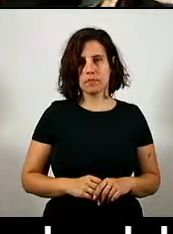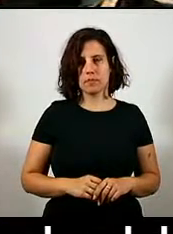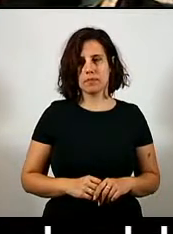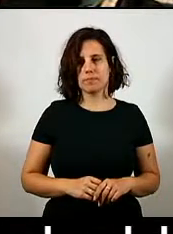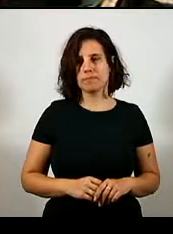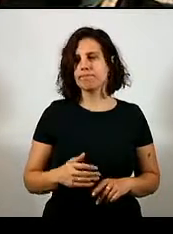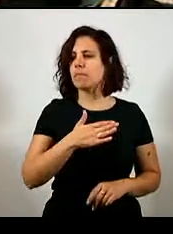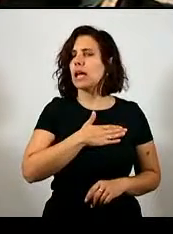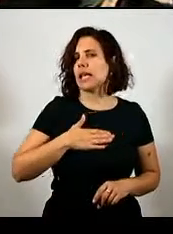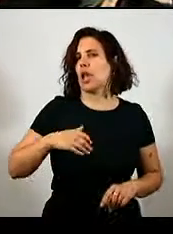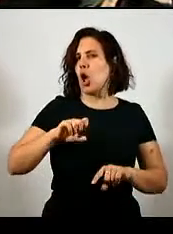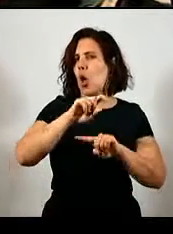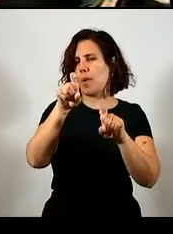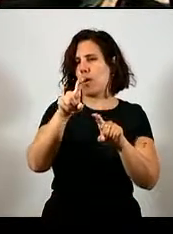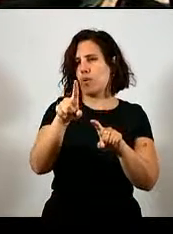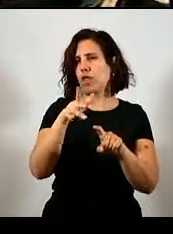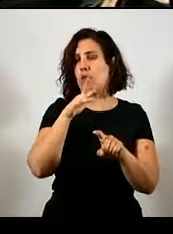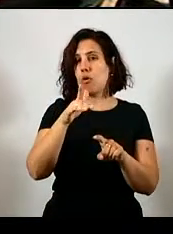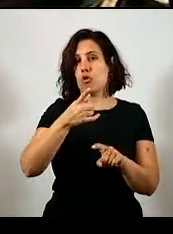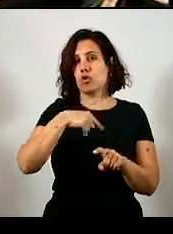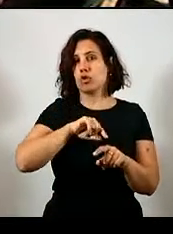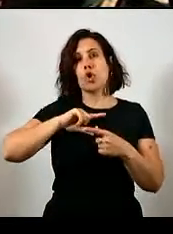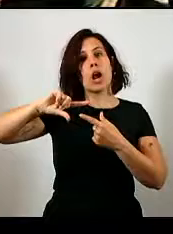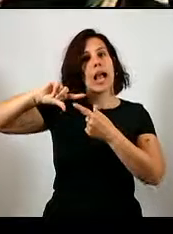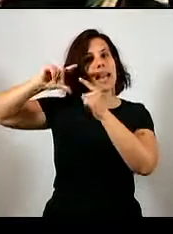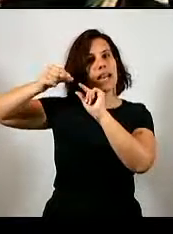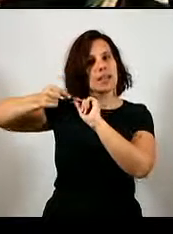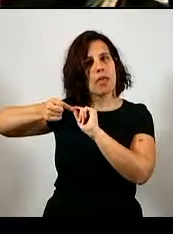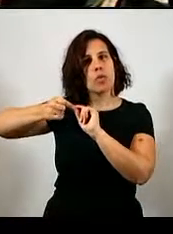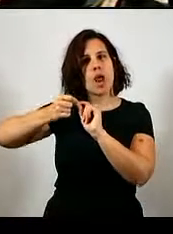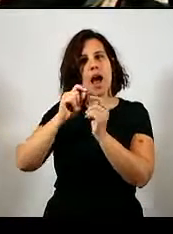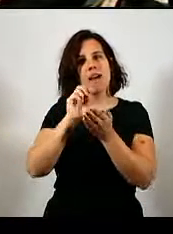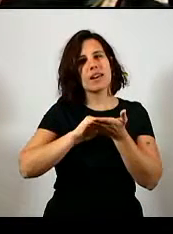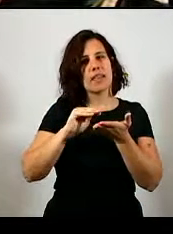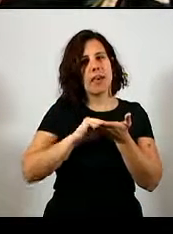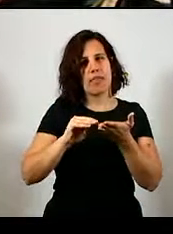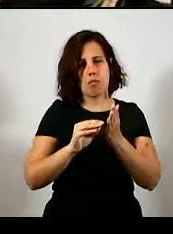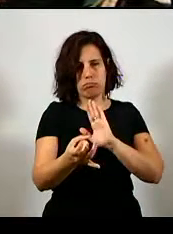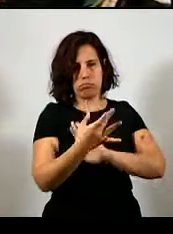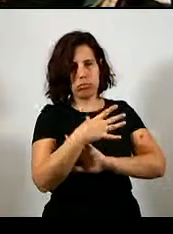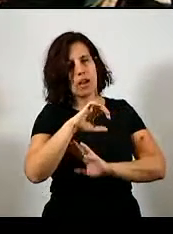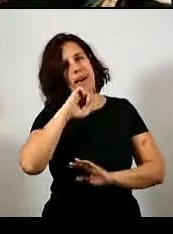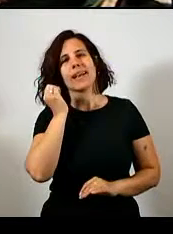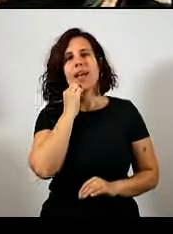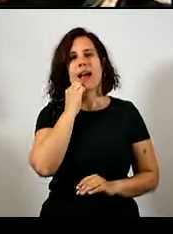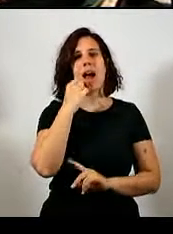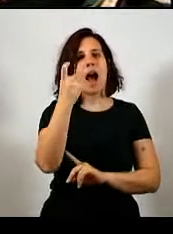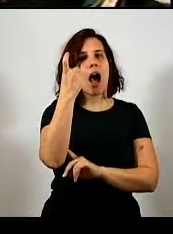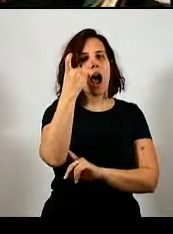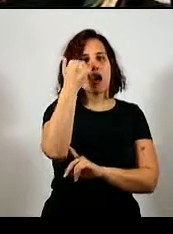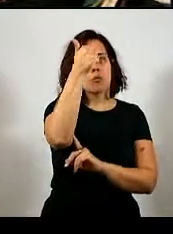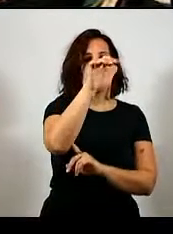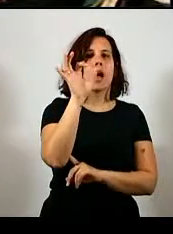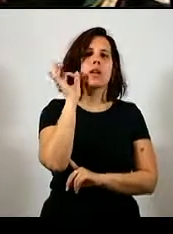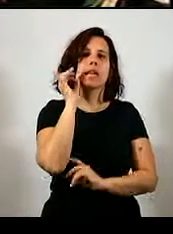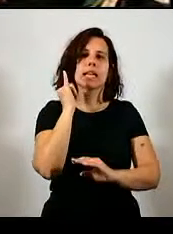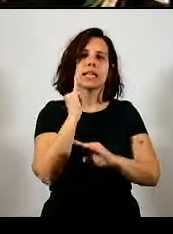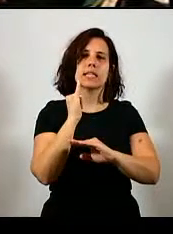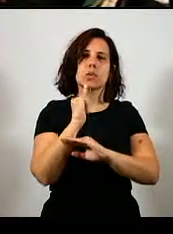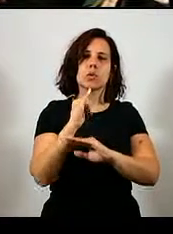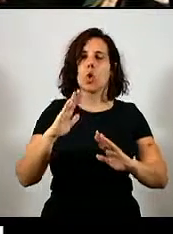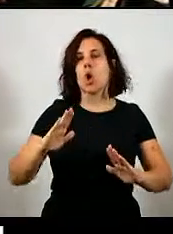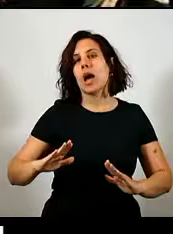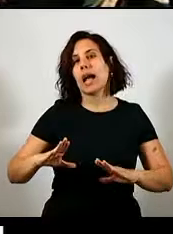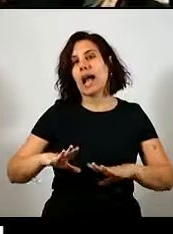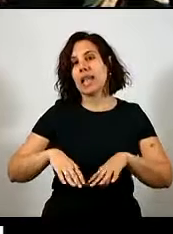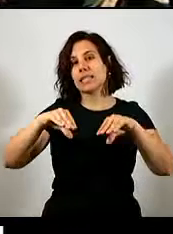Yo quería preguntarle, porque a la redacción de Canal Extremadura nos ha llegado una queja de alumnos y alumnas del Instituto Castillo de Luna de